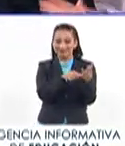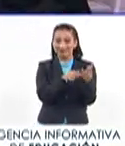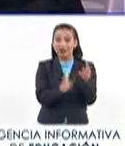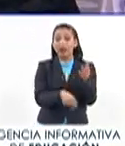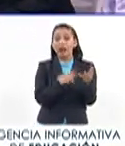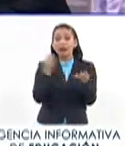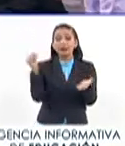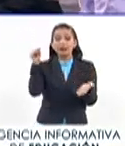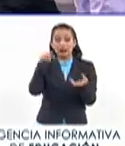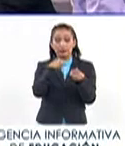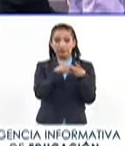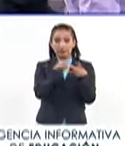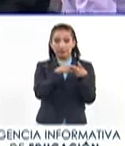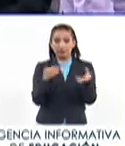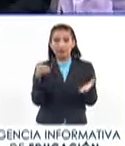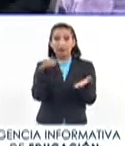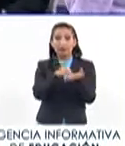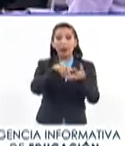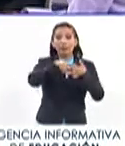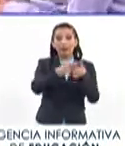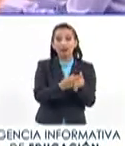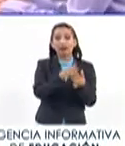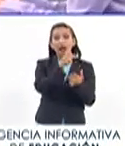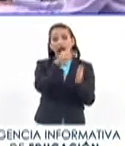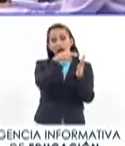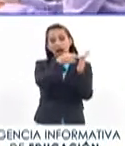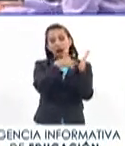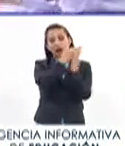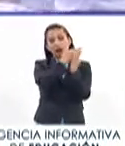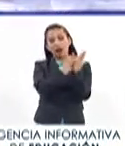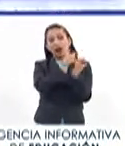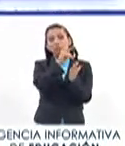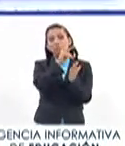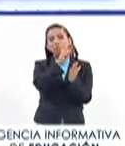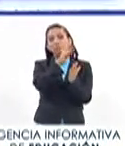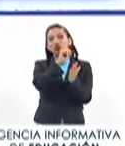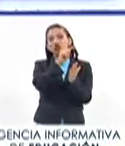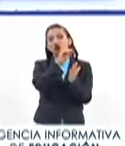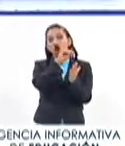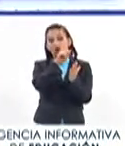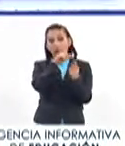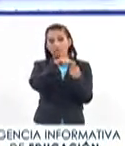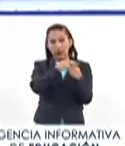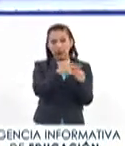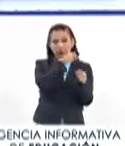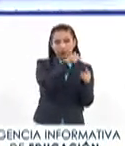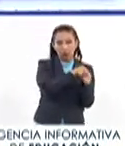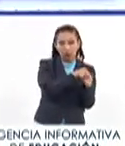segunda es la implantación del protocolo. Y el protocolo contiene todo lo que es desde